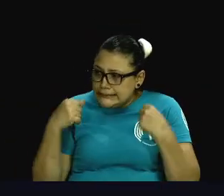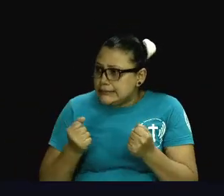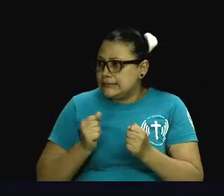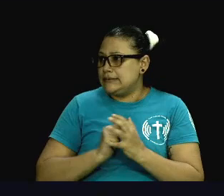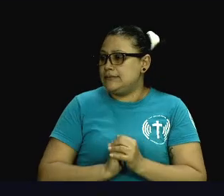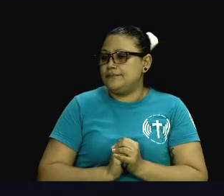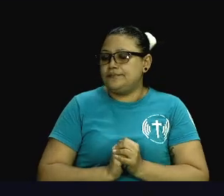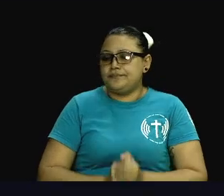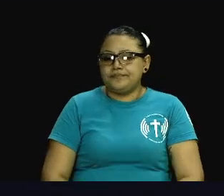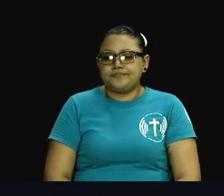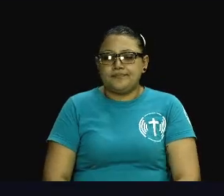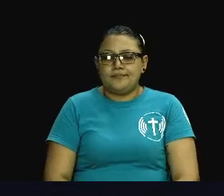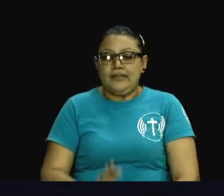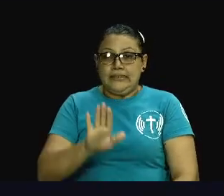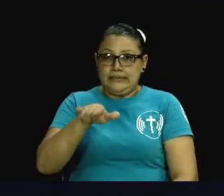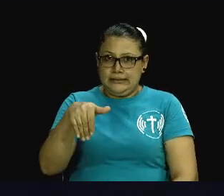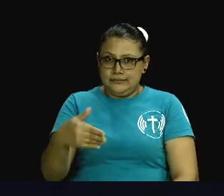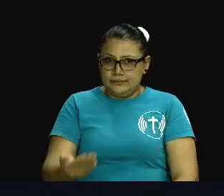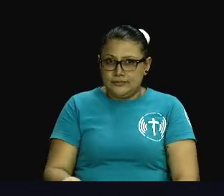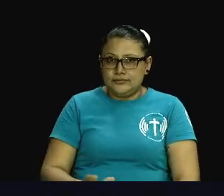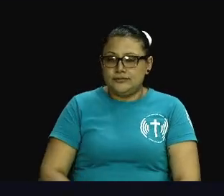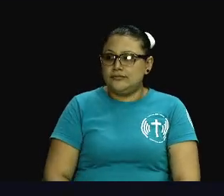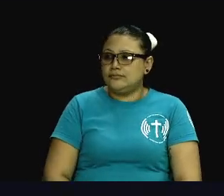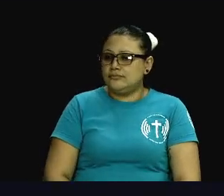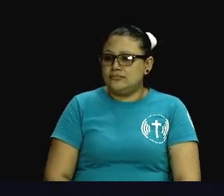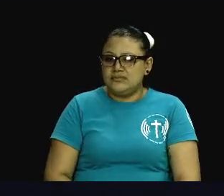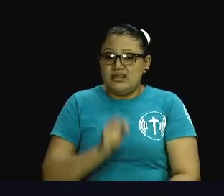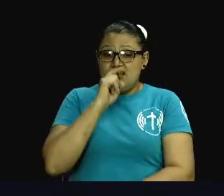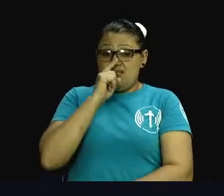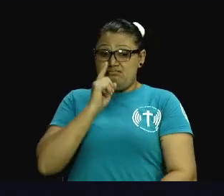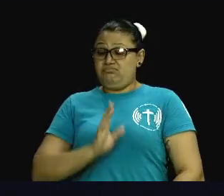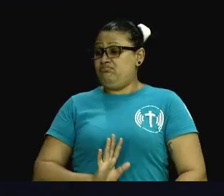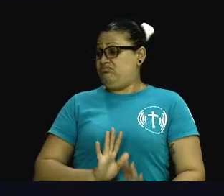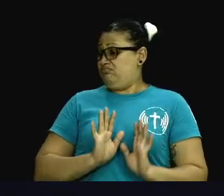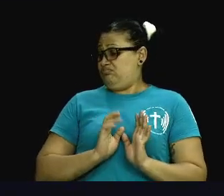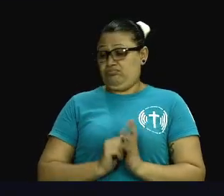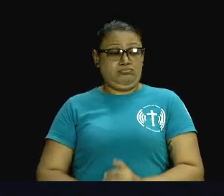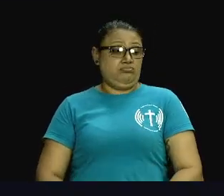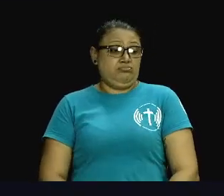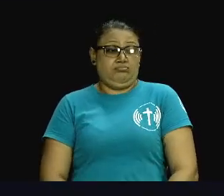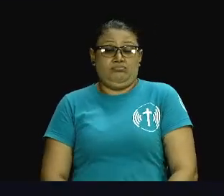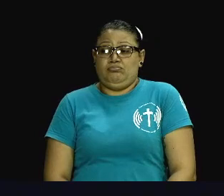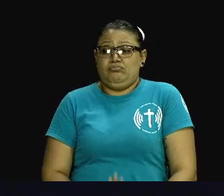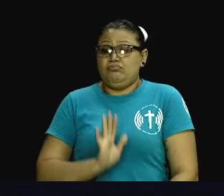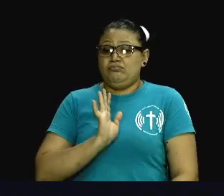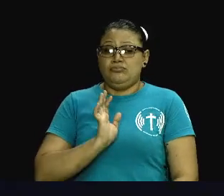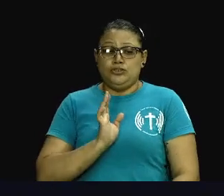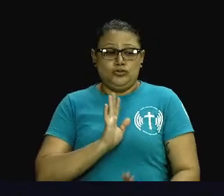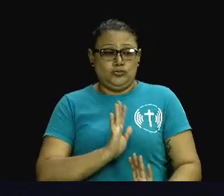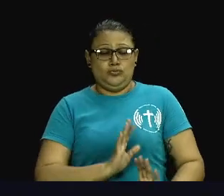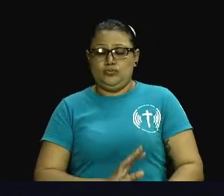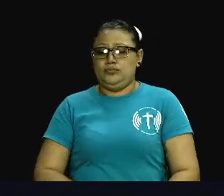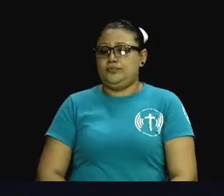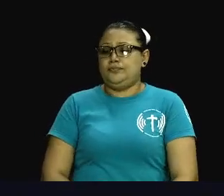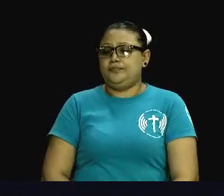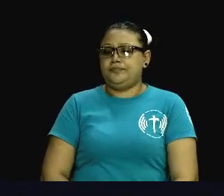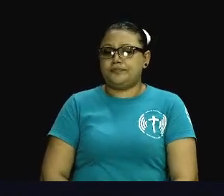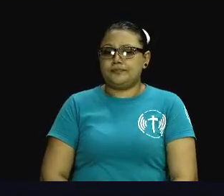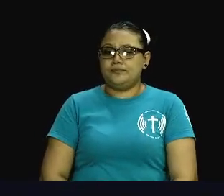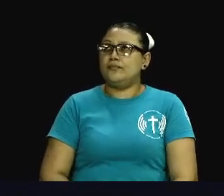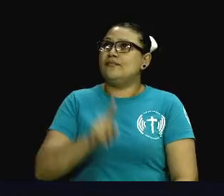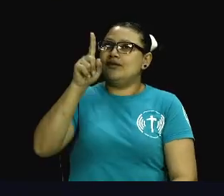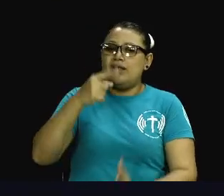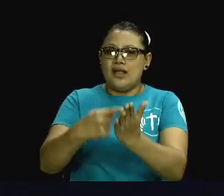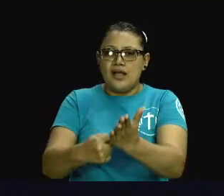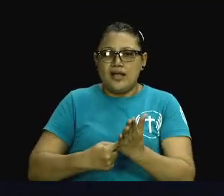no bajo el garbo nada mando fue sano ahora dios manda señales y te las pone en frente